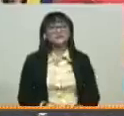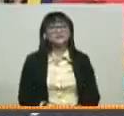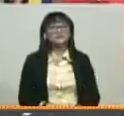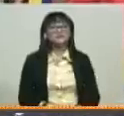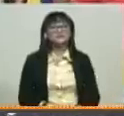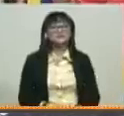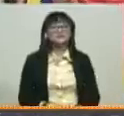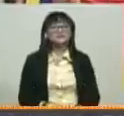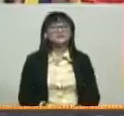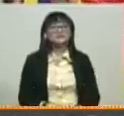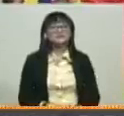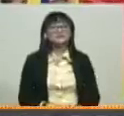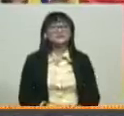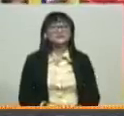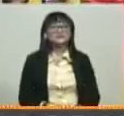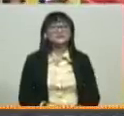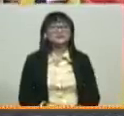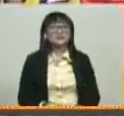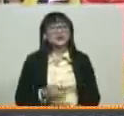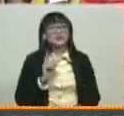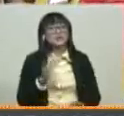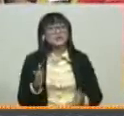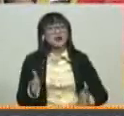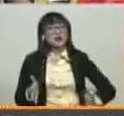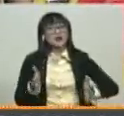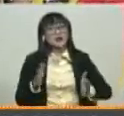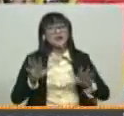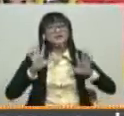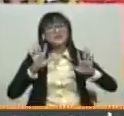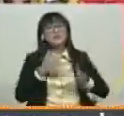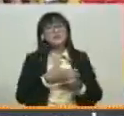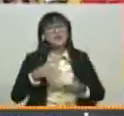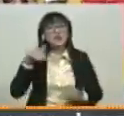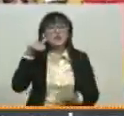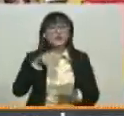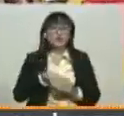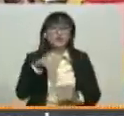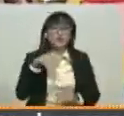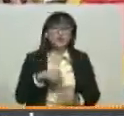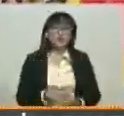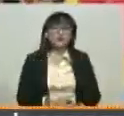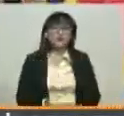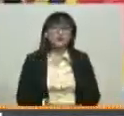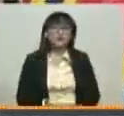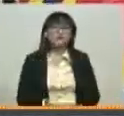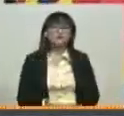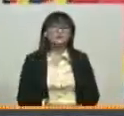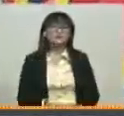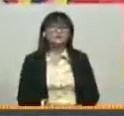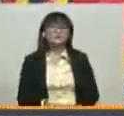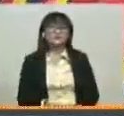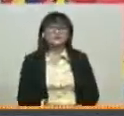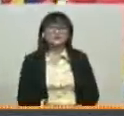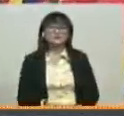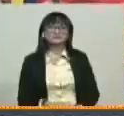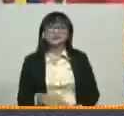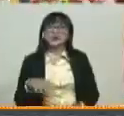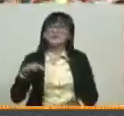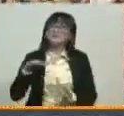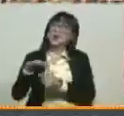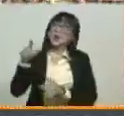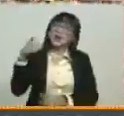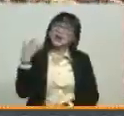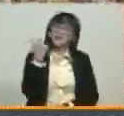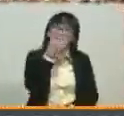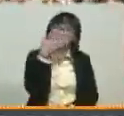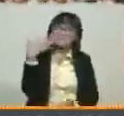Pero tenemos que ganar por 10 millones de votos para darle una lección al imperialismo y